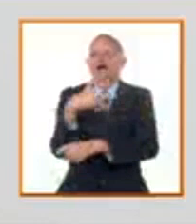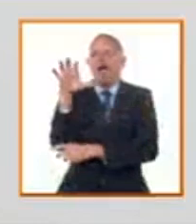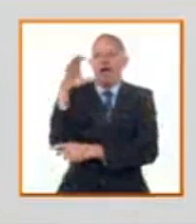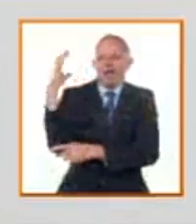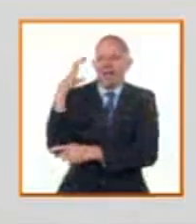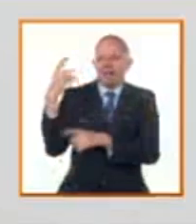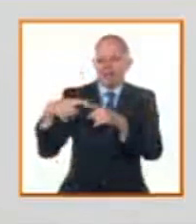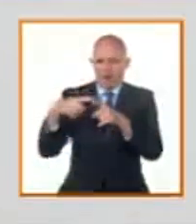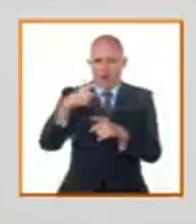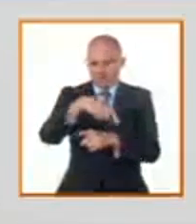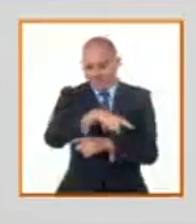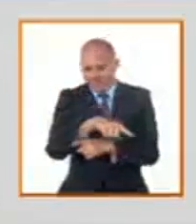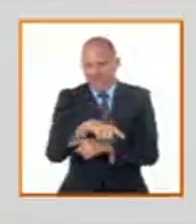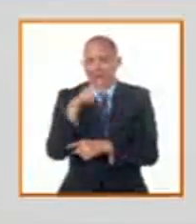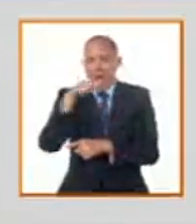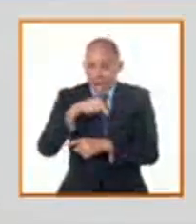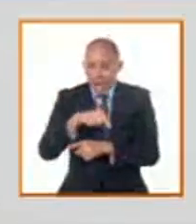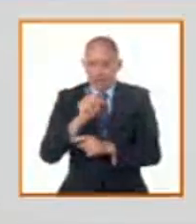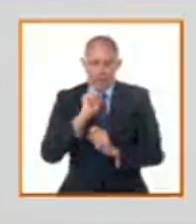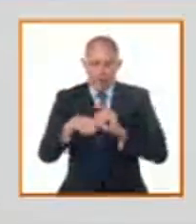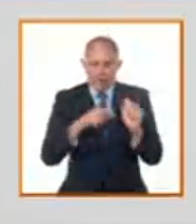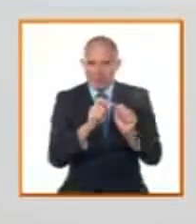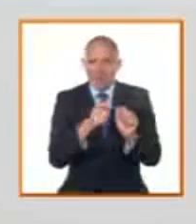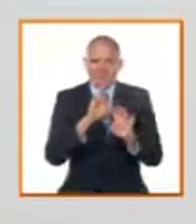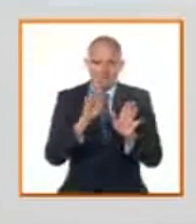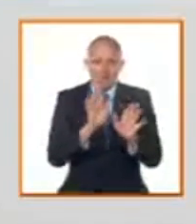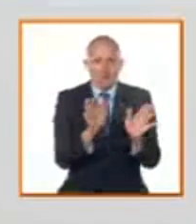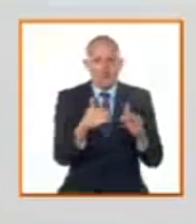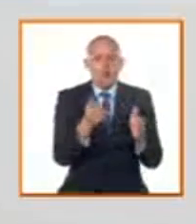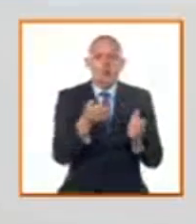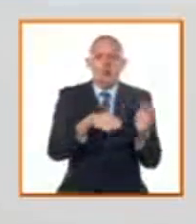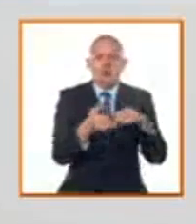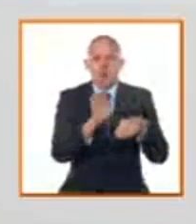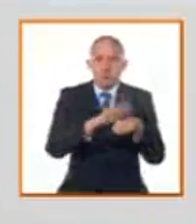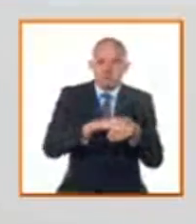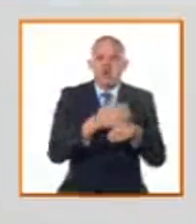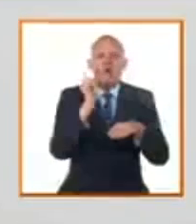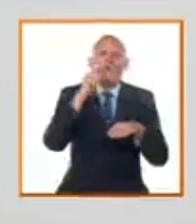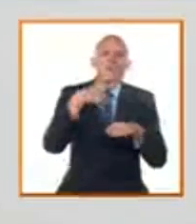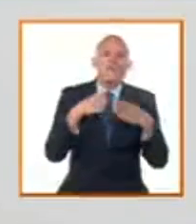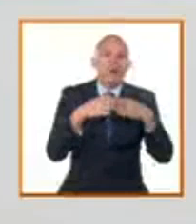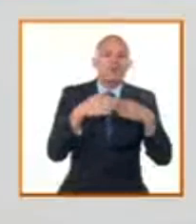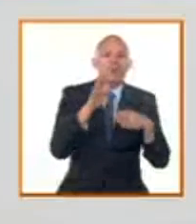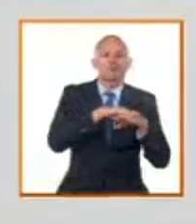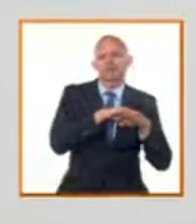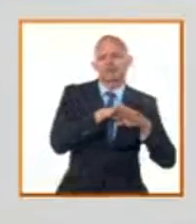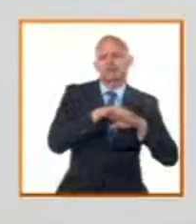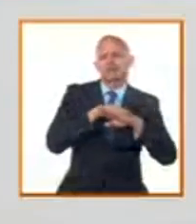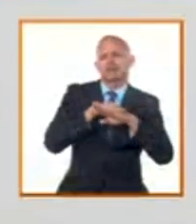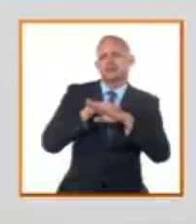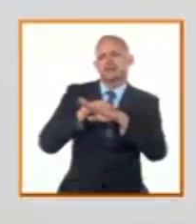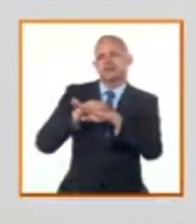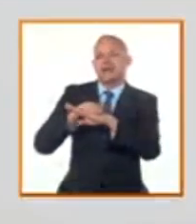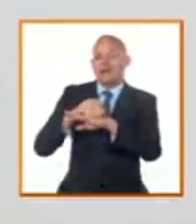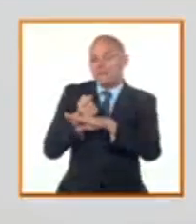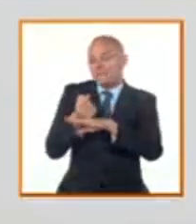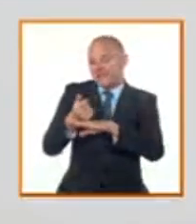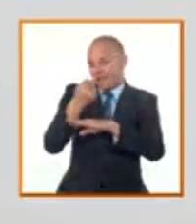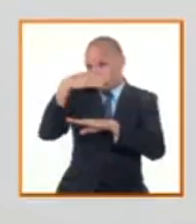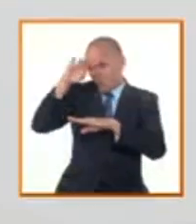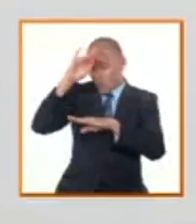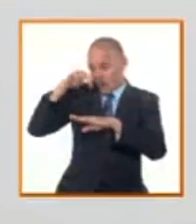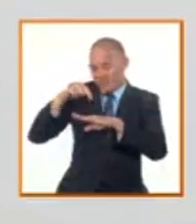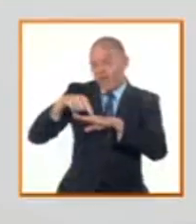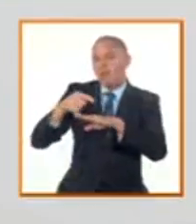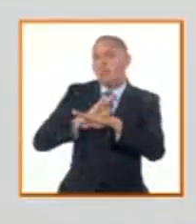este constituye la principal afectación y el mayor volumen de droga que se incauta en Cuba todos los años. Y el